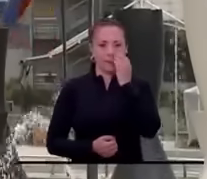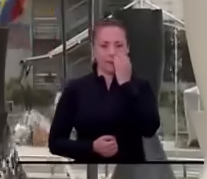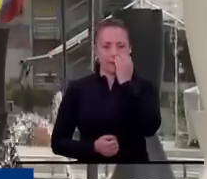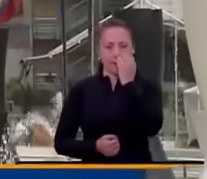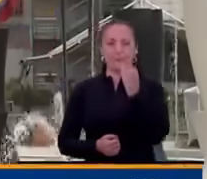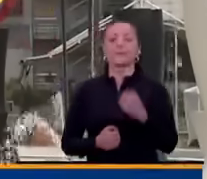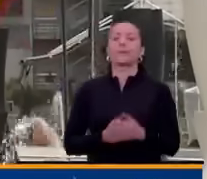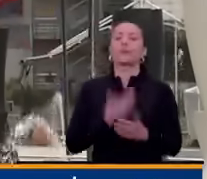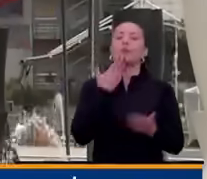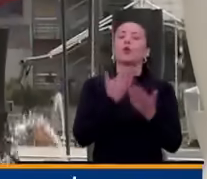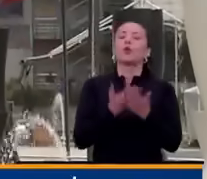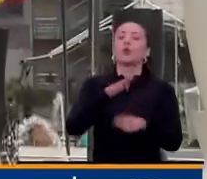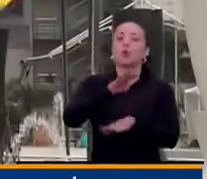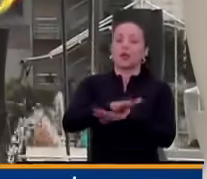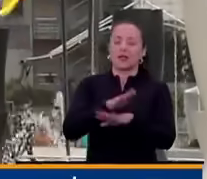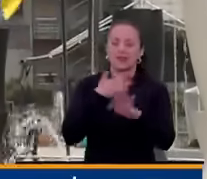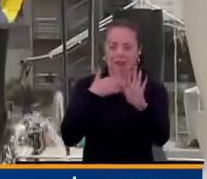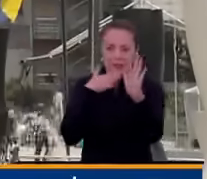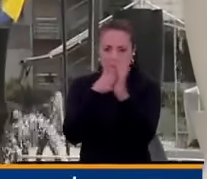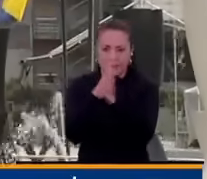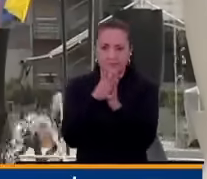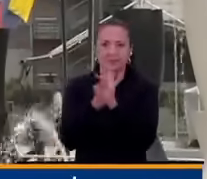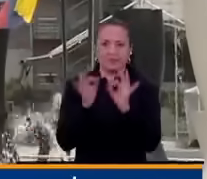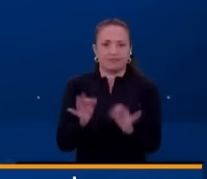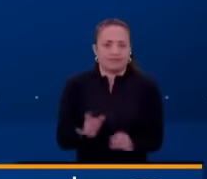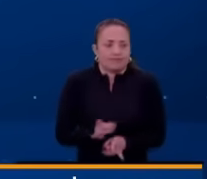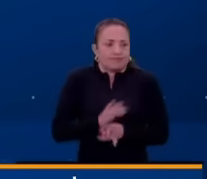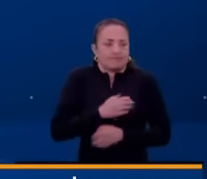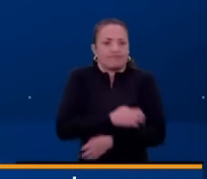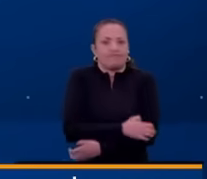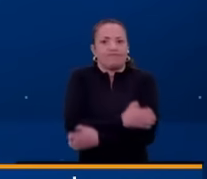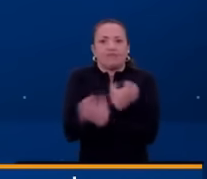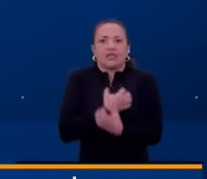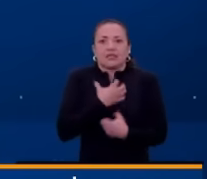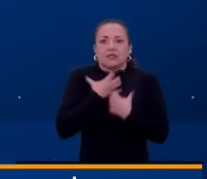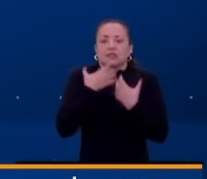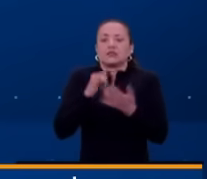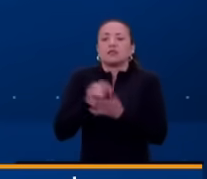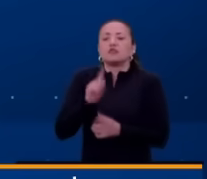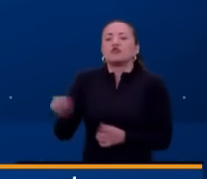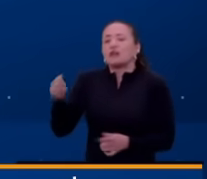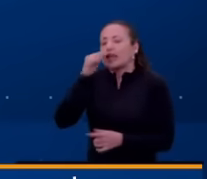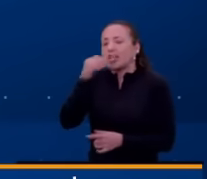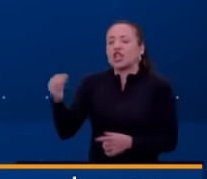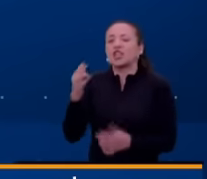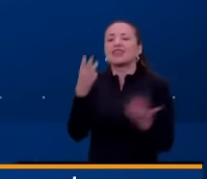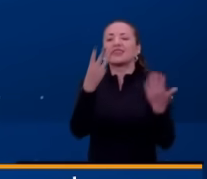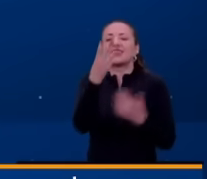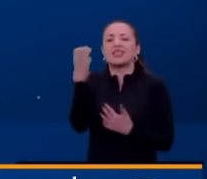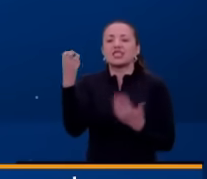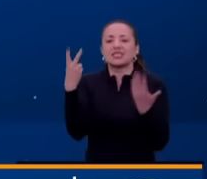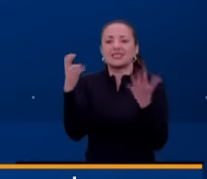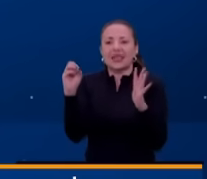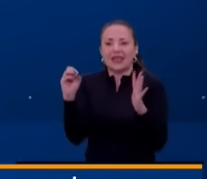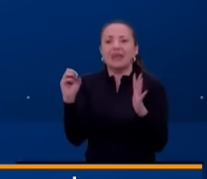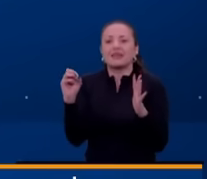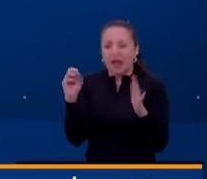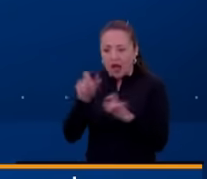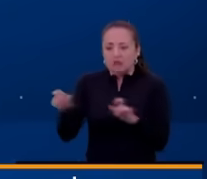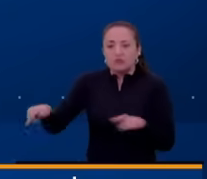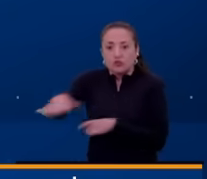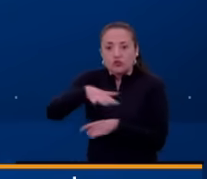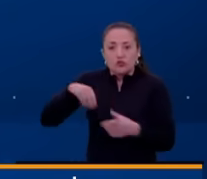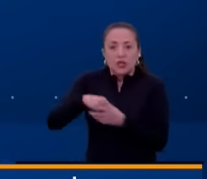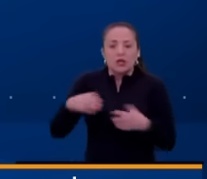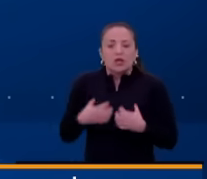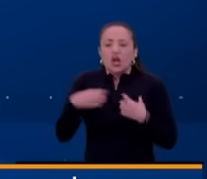Alejandra, buenas tardes. Le cuento que en momentos de pánico vivieron más de 370 niños en este colegio, institución educativa